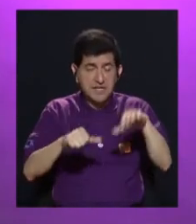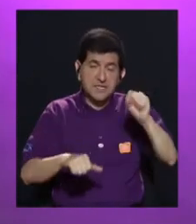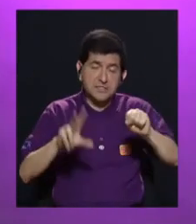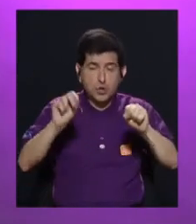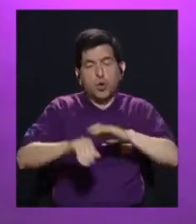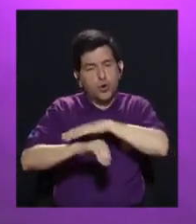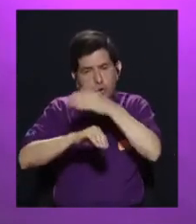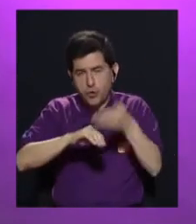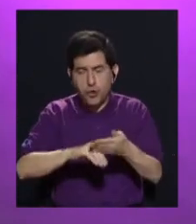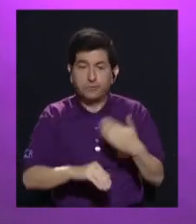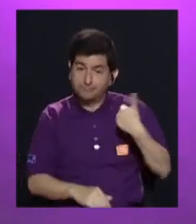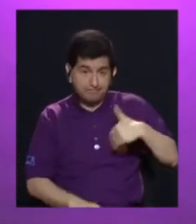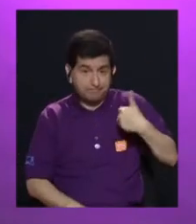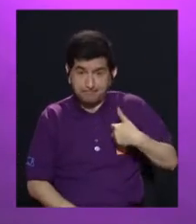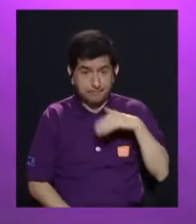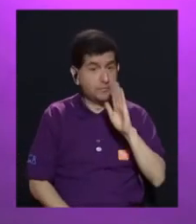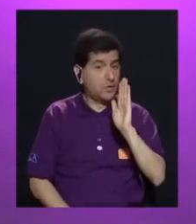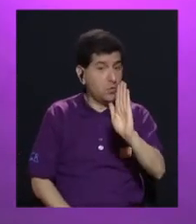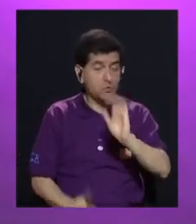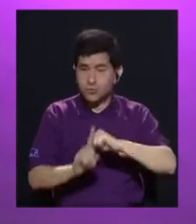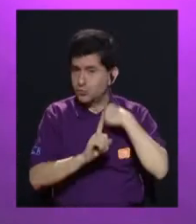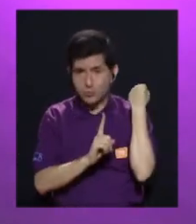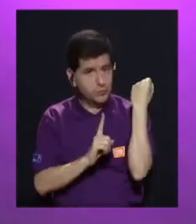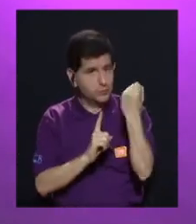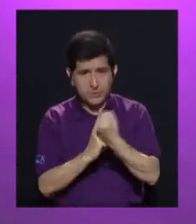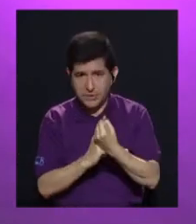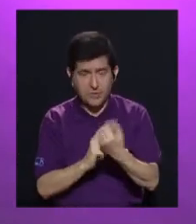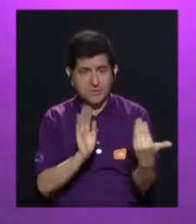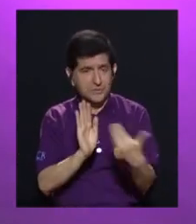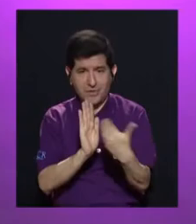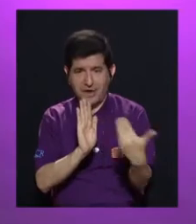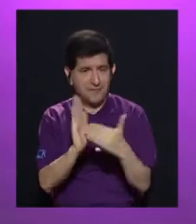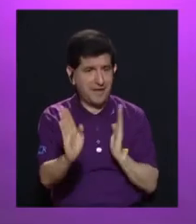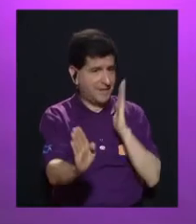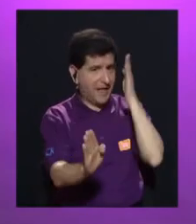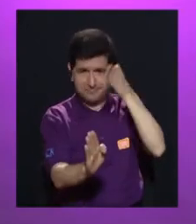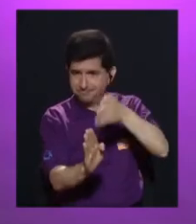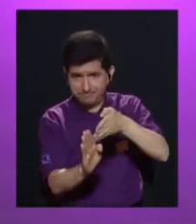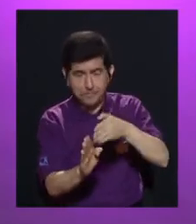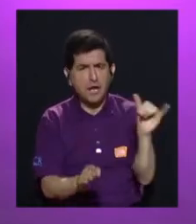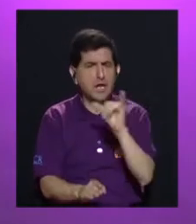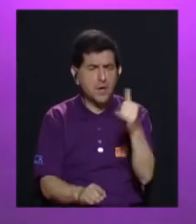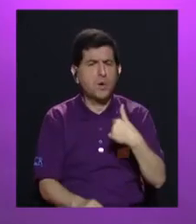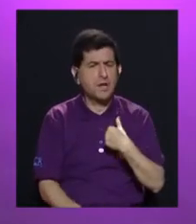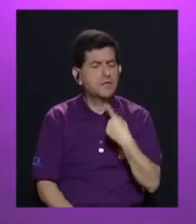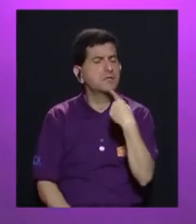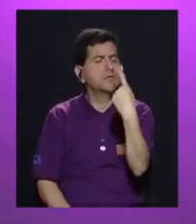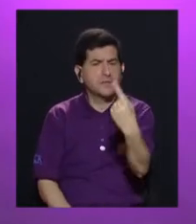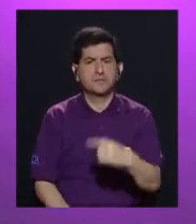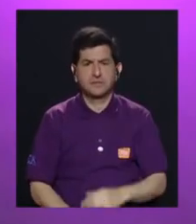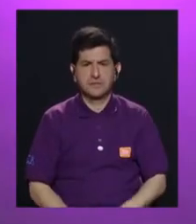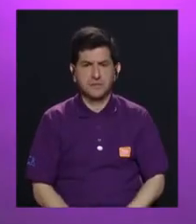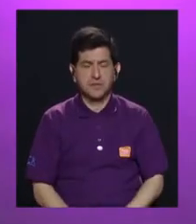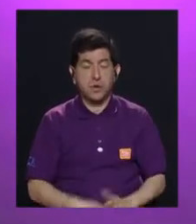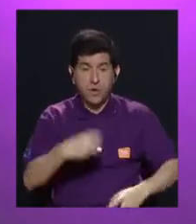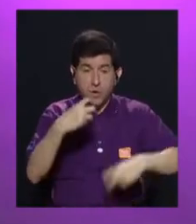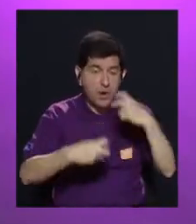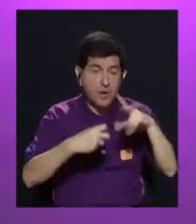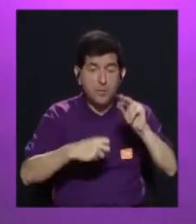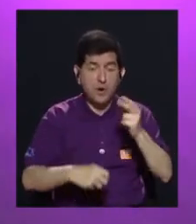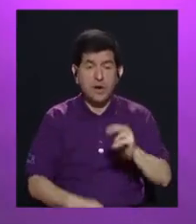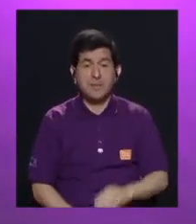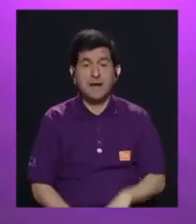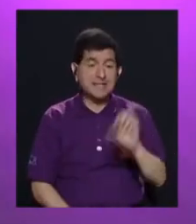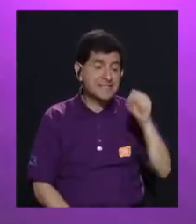no un embarazo porque al ser un hombre esto no es una situación que le atañe directamente también quiero plantearle que el problema no es un